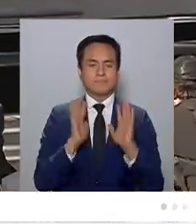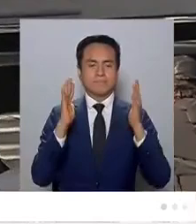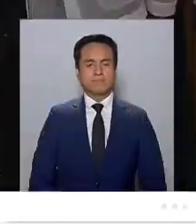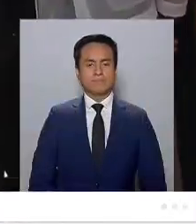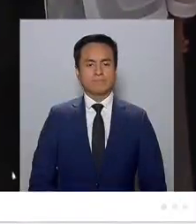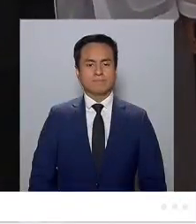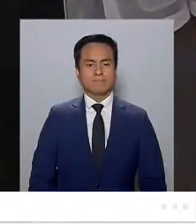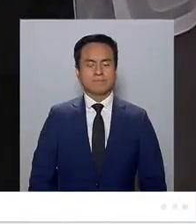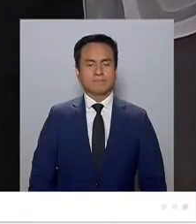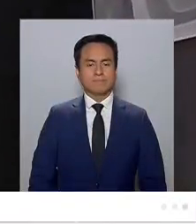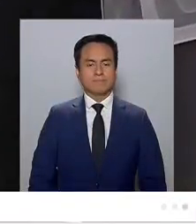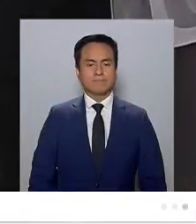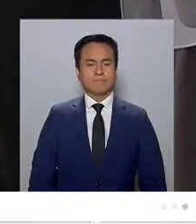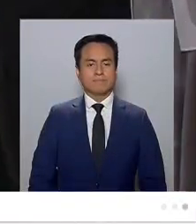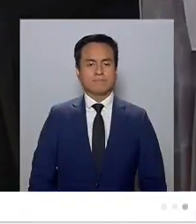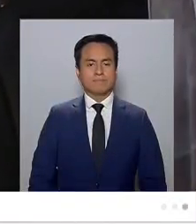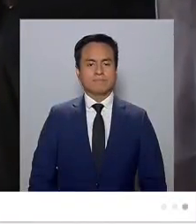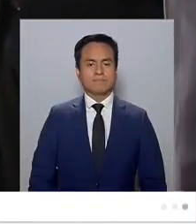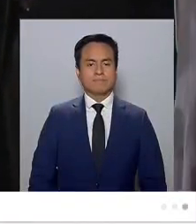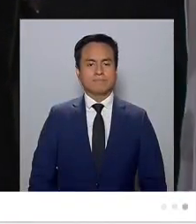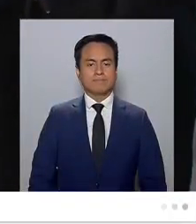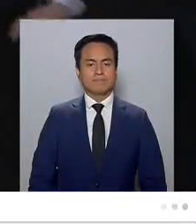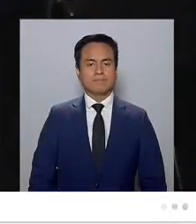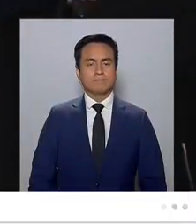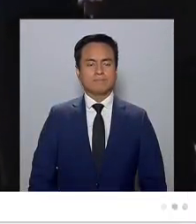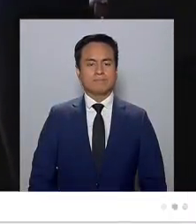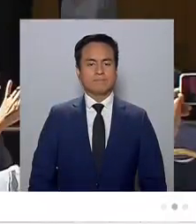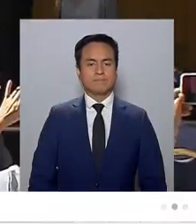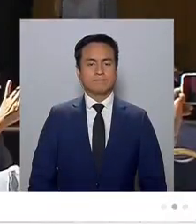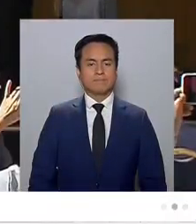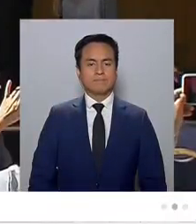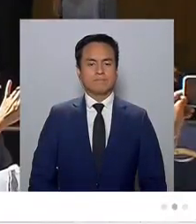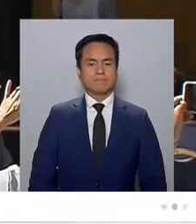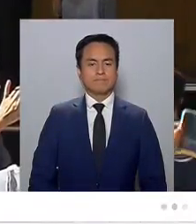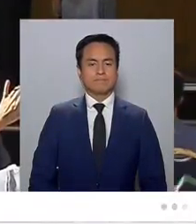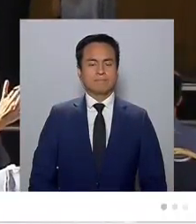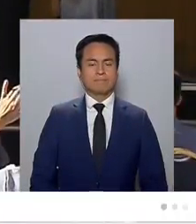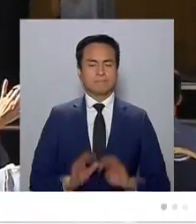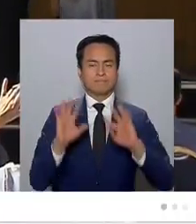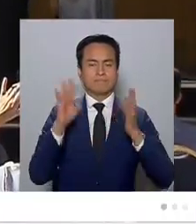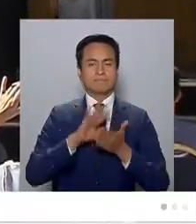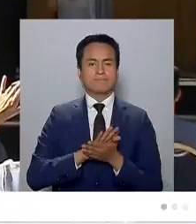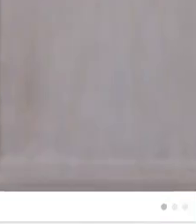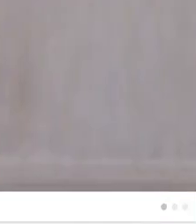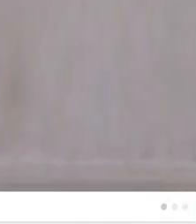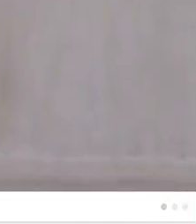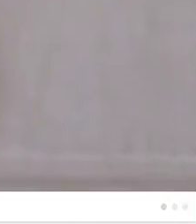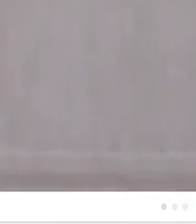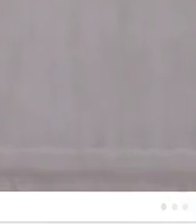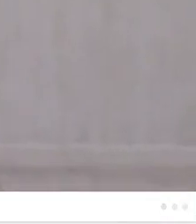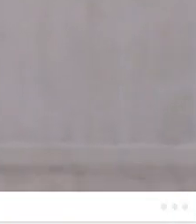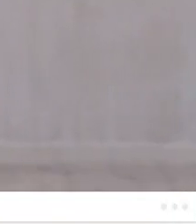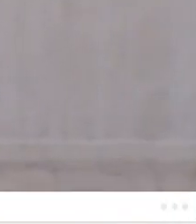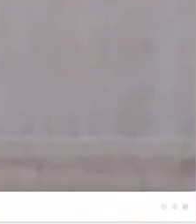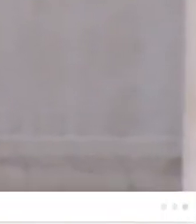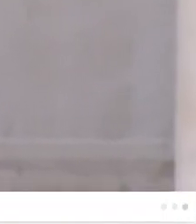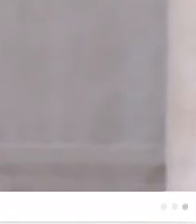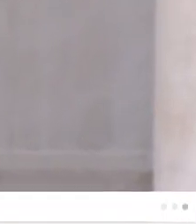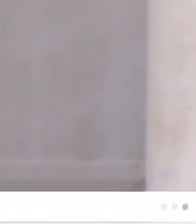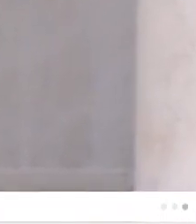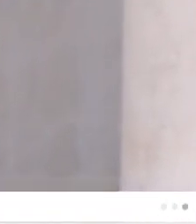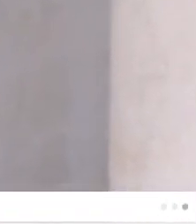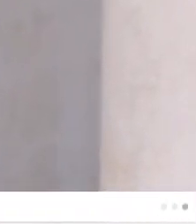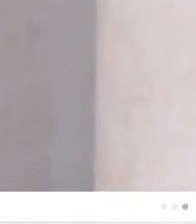no solo porque hay más mujeres que hombres, sino que también porque el comité político está compuesto en gran parte por ellas. Quien lo liderará